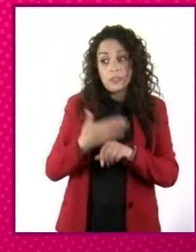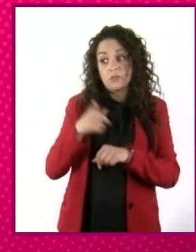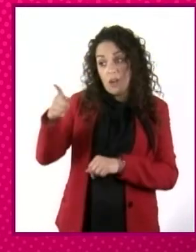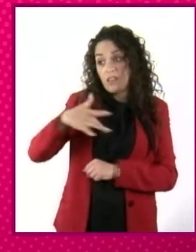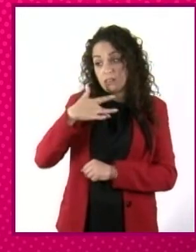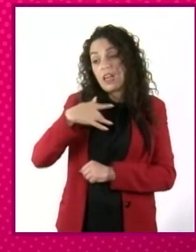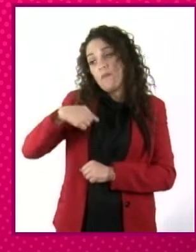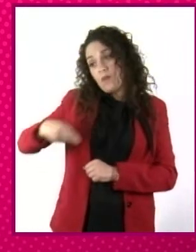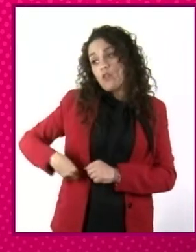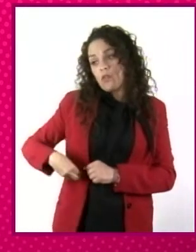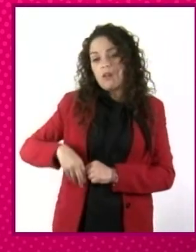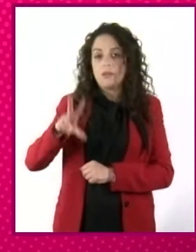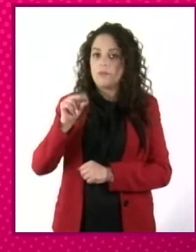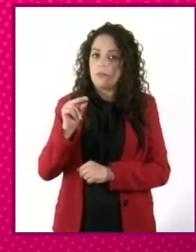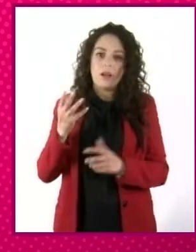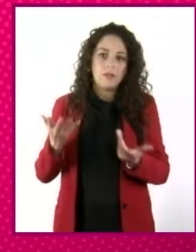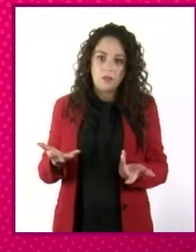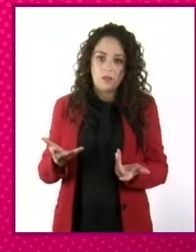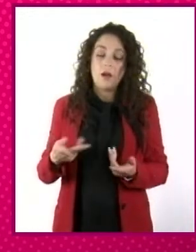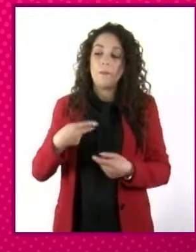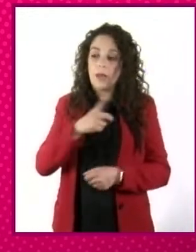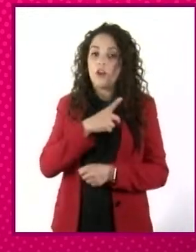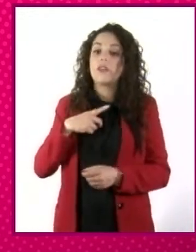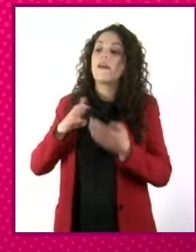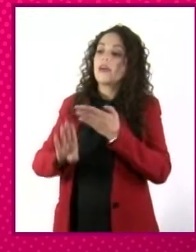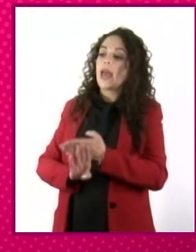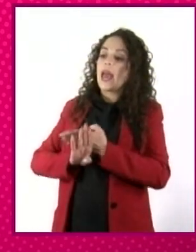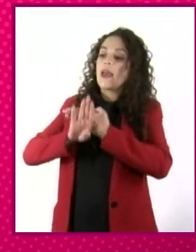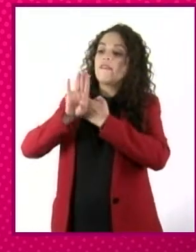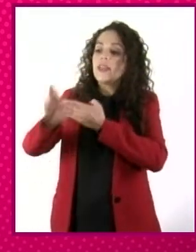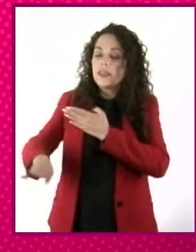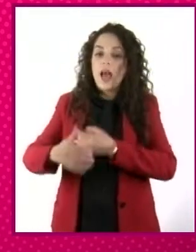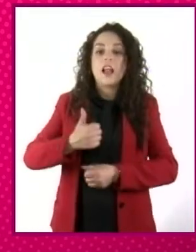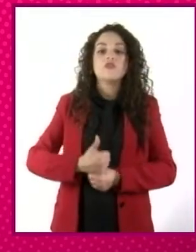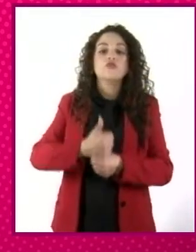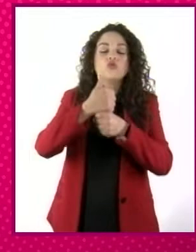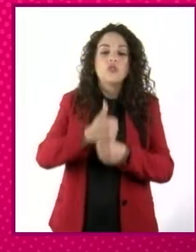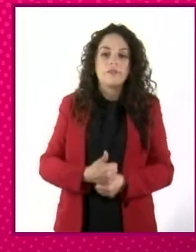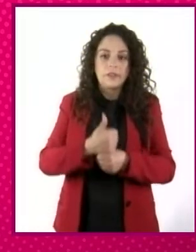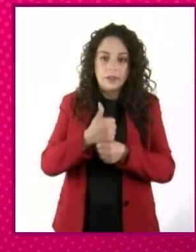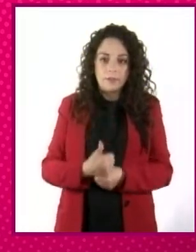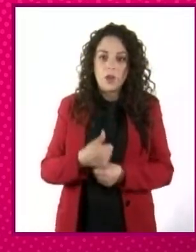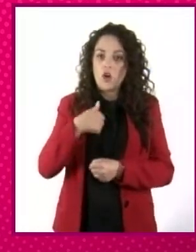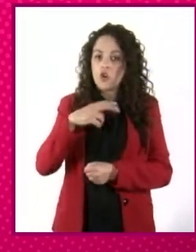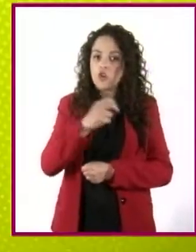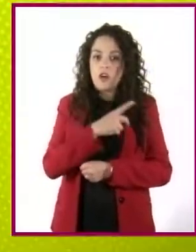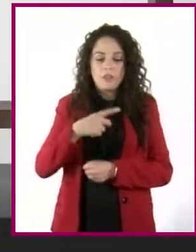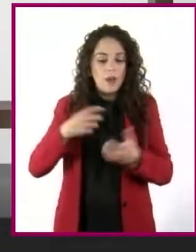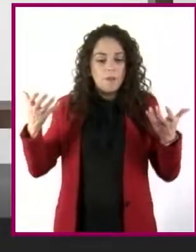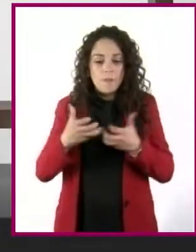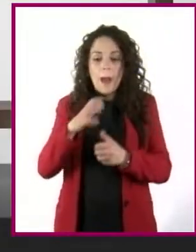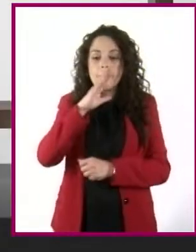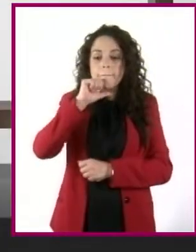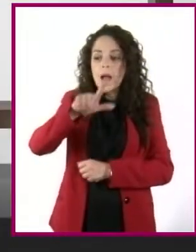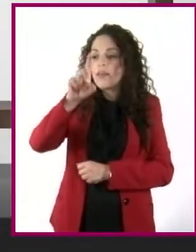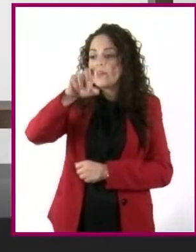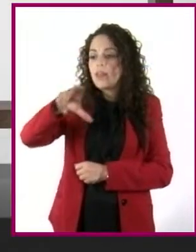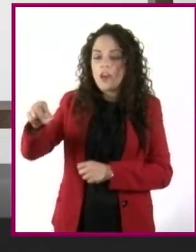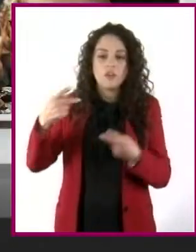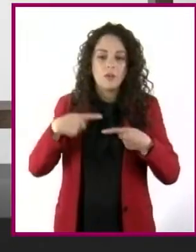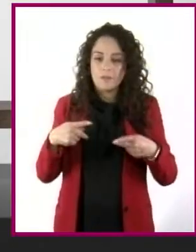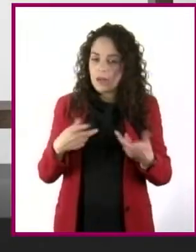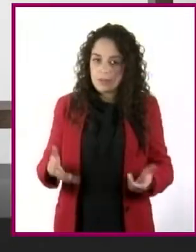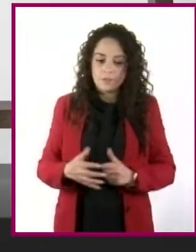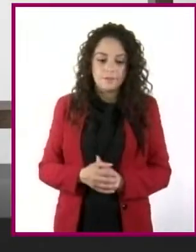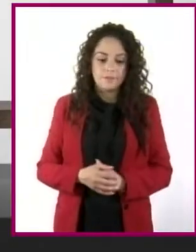sí de evitar sufrimientos que son evitables y innecesarios. ¿Valió la pena el